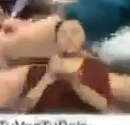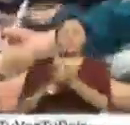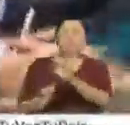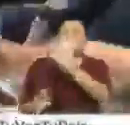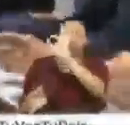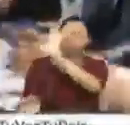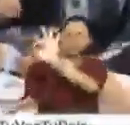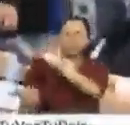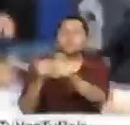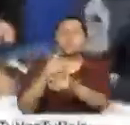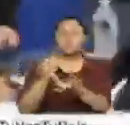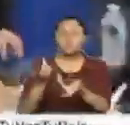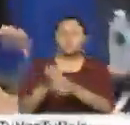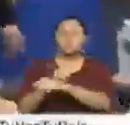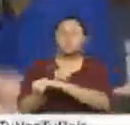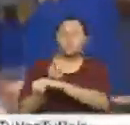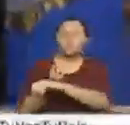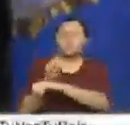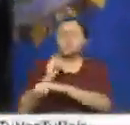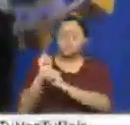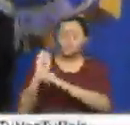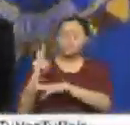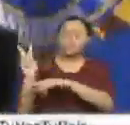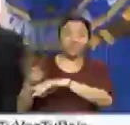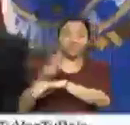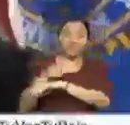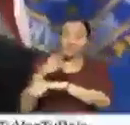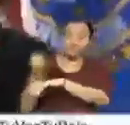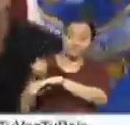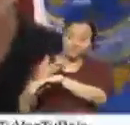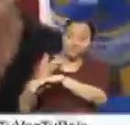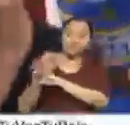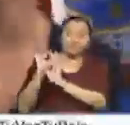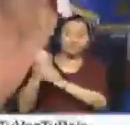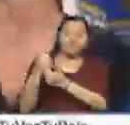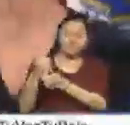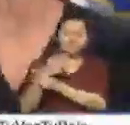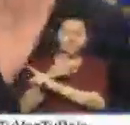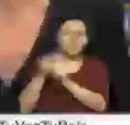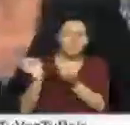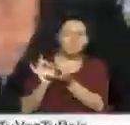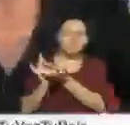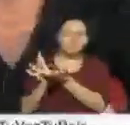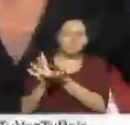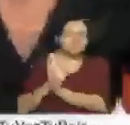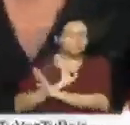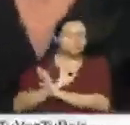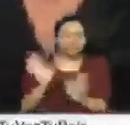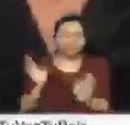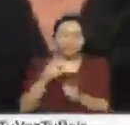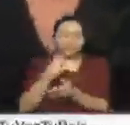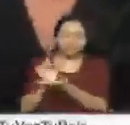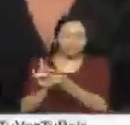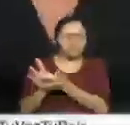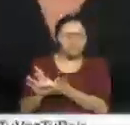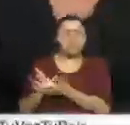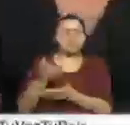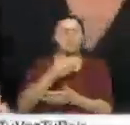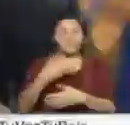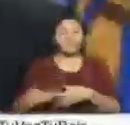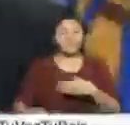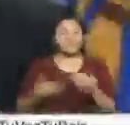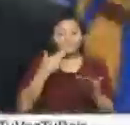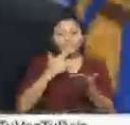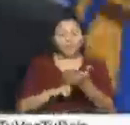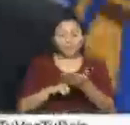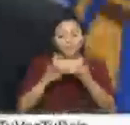aseguró haber aceptado las recomendaciones del fiscal general y del fiscal general adjunto para alejarlo del cargo. El presidente añadió en su misiva